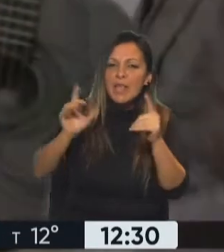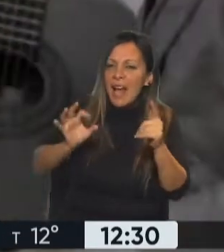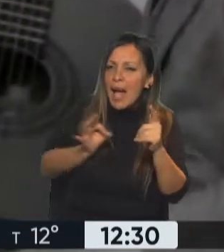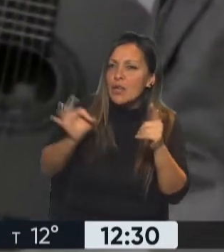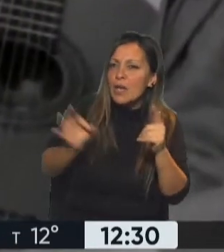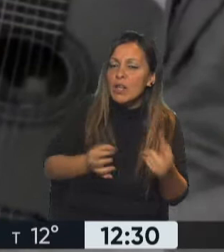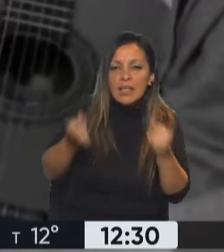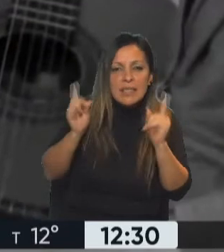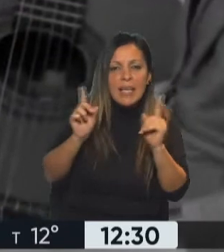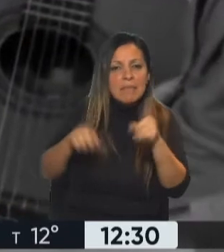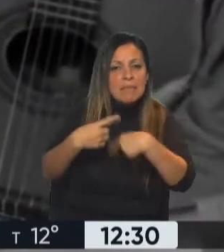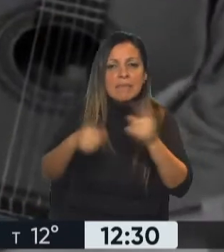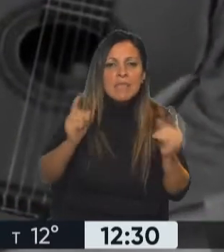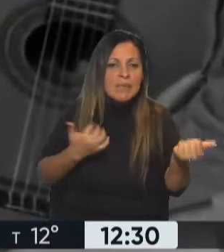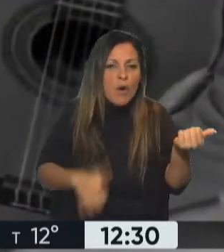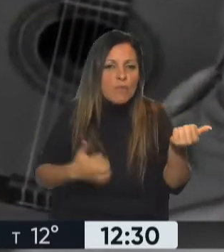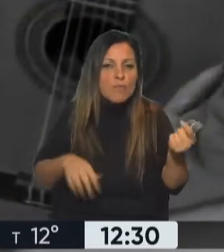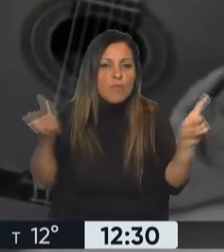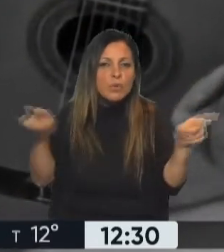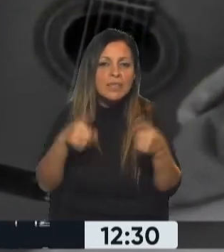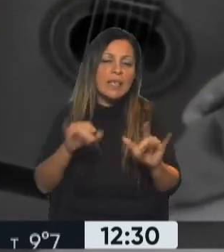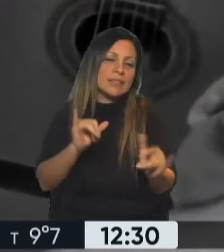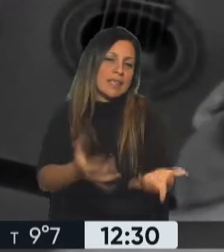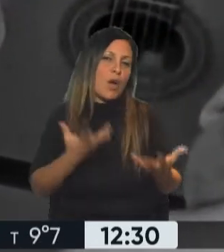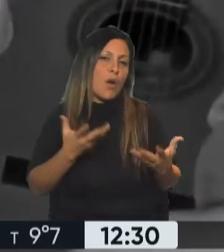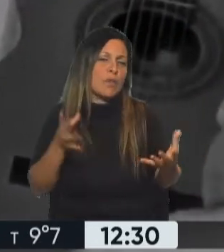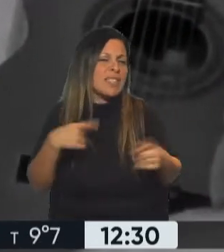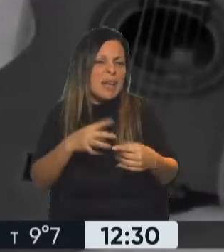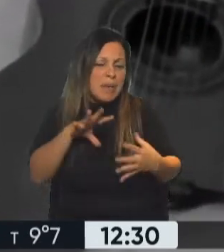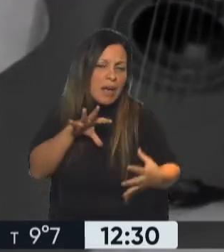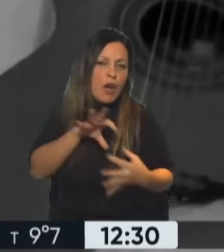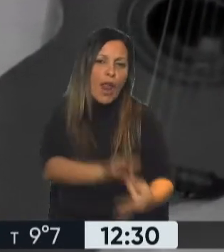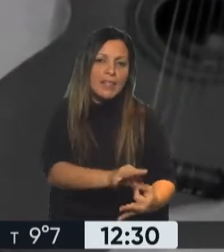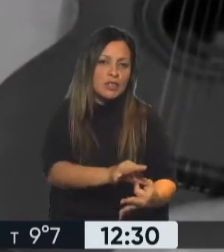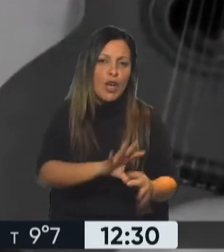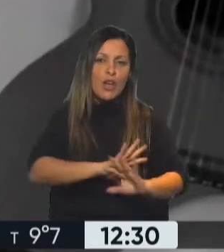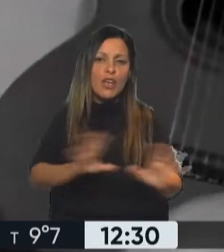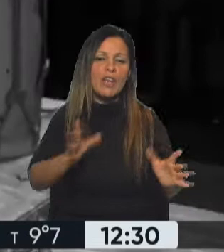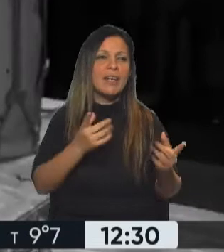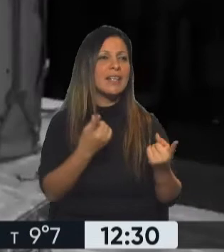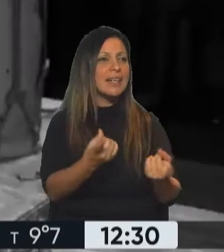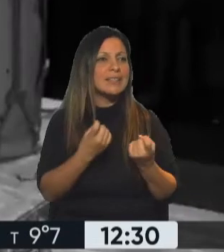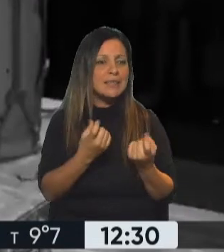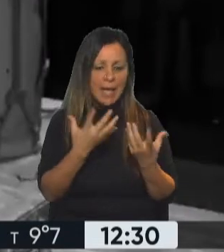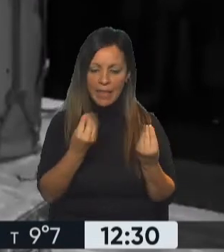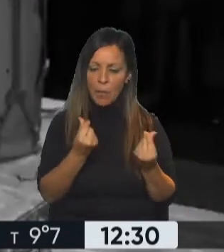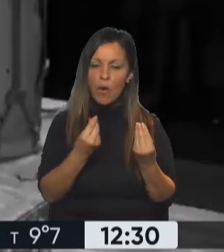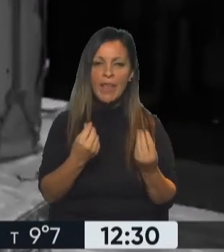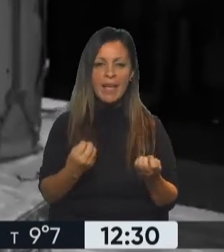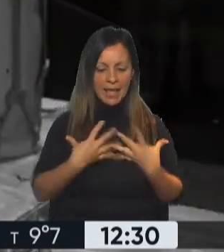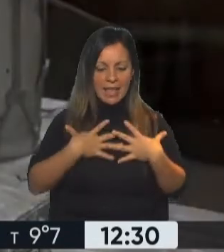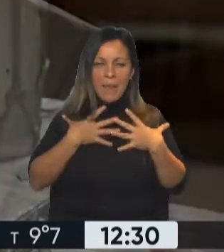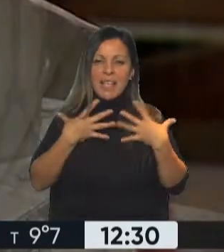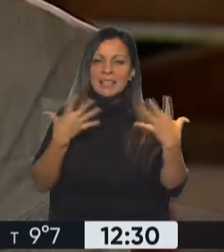tocar música? Volvés a esa conexión, volvés a esa necesidad de tocar un nervio propio con